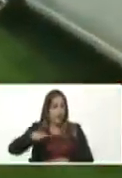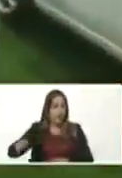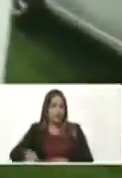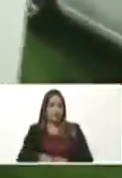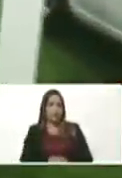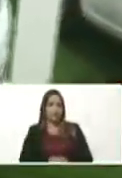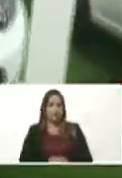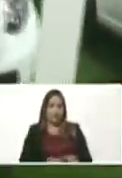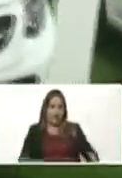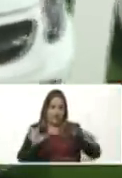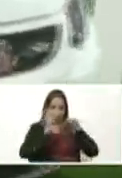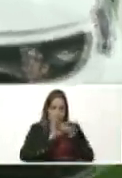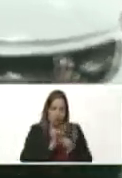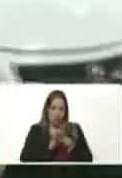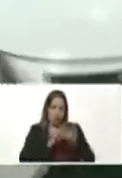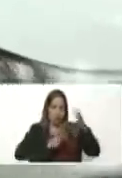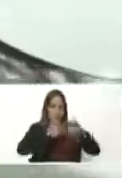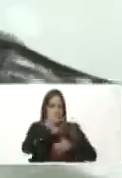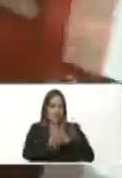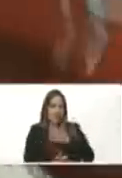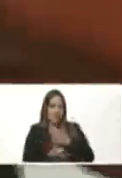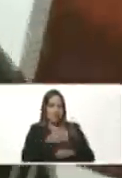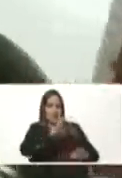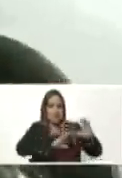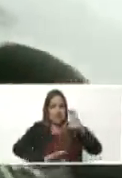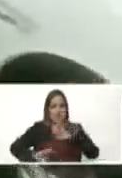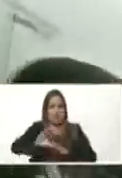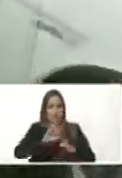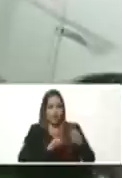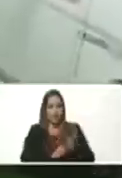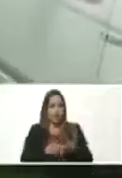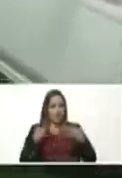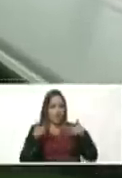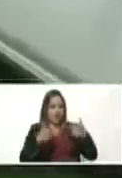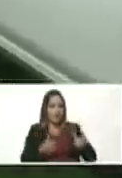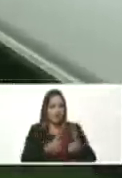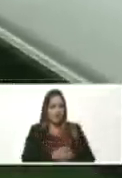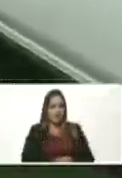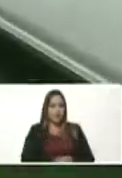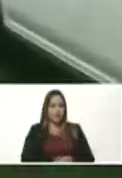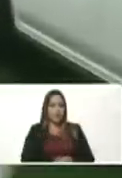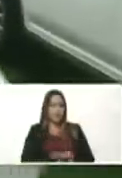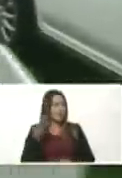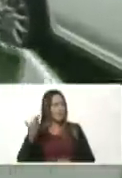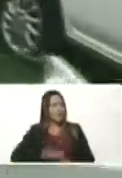la articulación de proyectos científicos para la salud. Muy